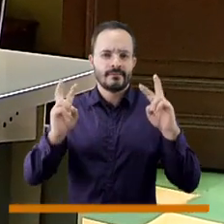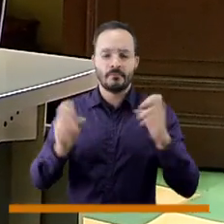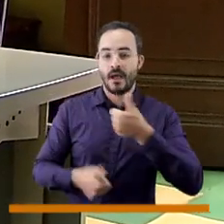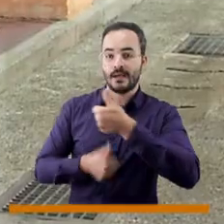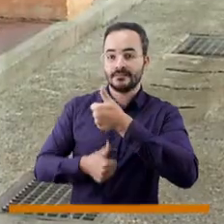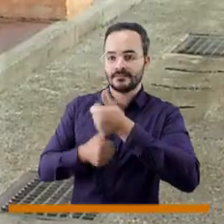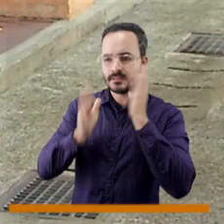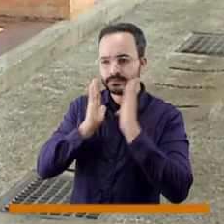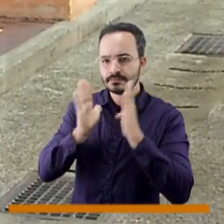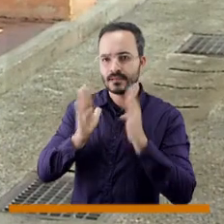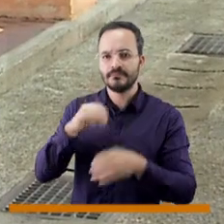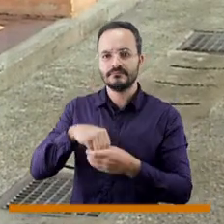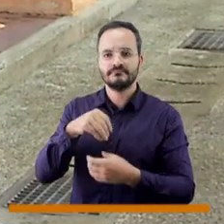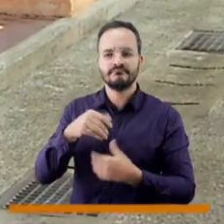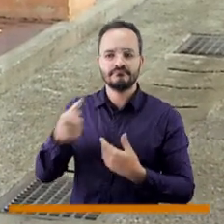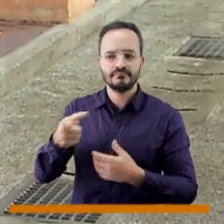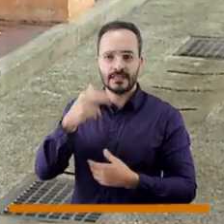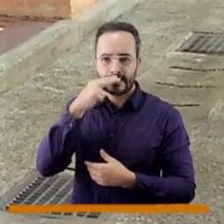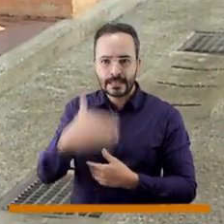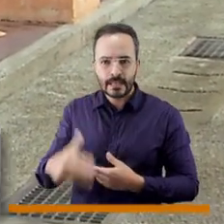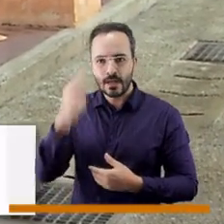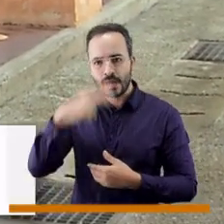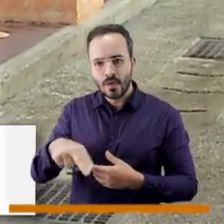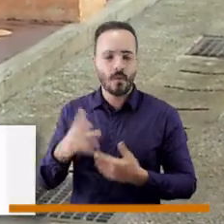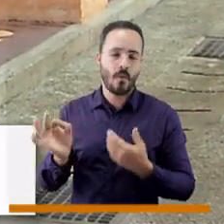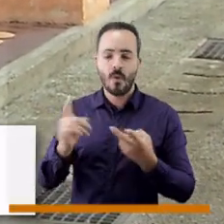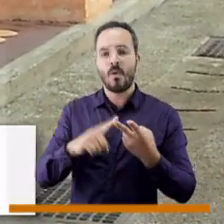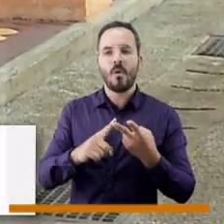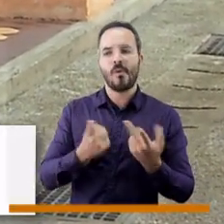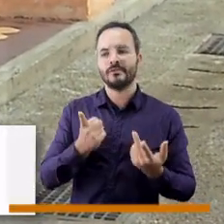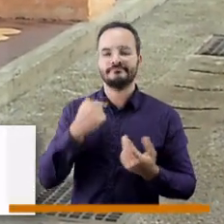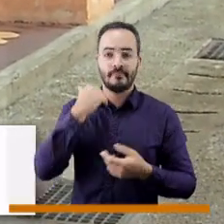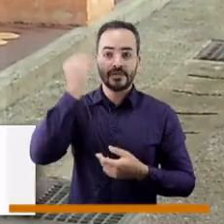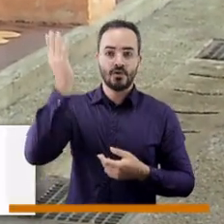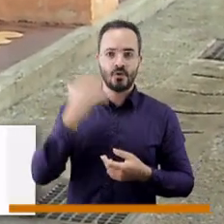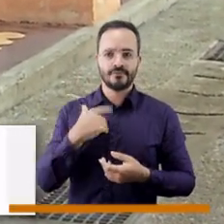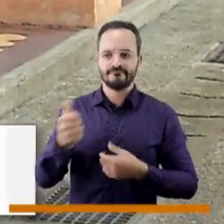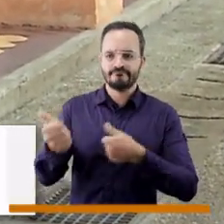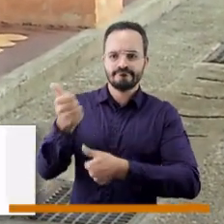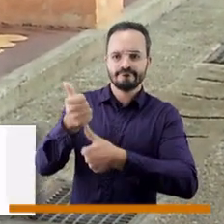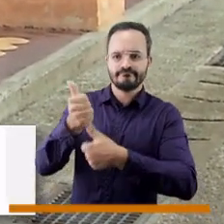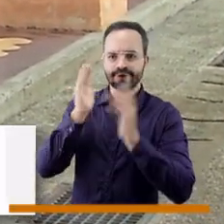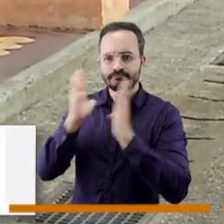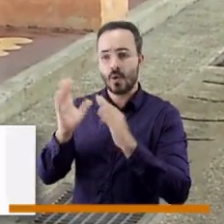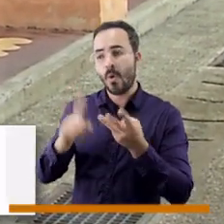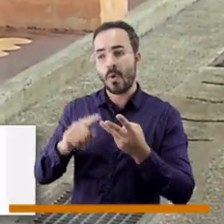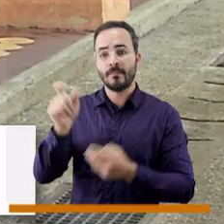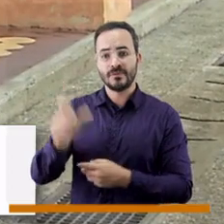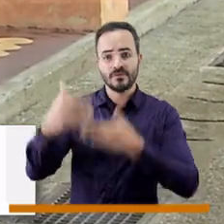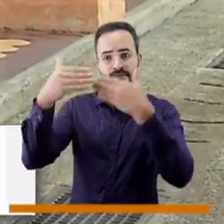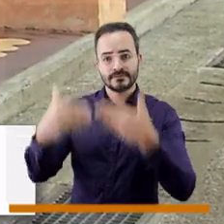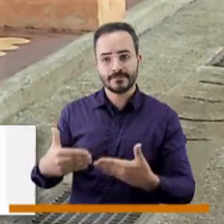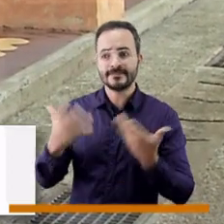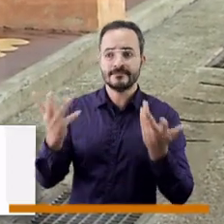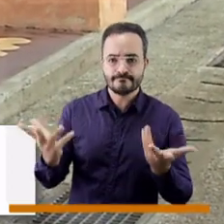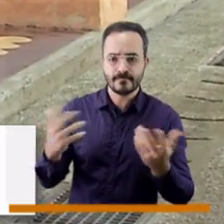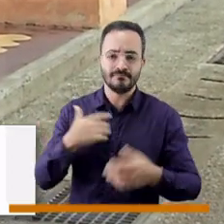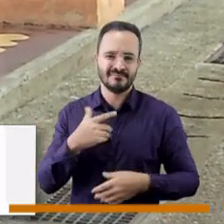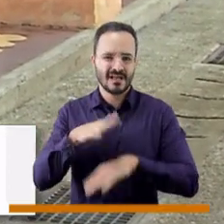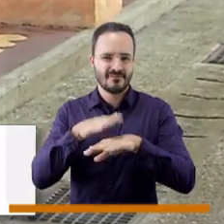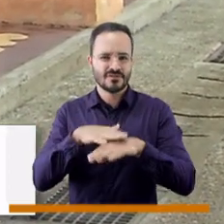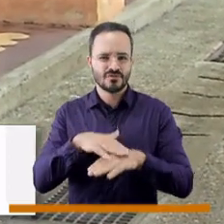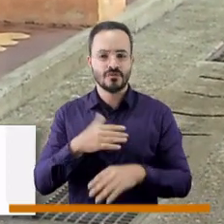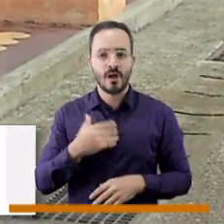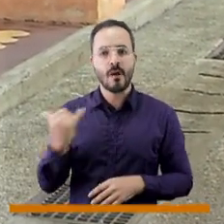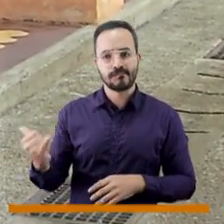a la infante, pero también cuando se busca una asistencia especial al adulto mayor o a alguien con una discapacidad, porque tenemos apoyos también